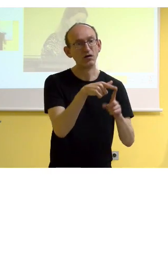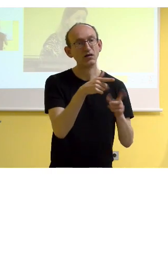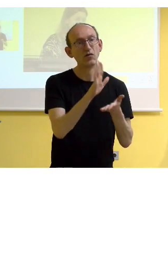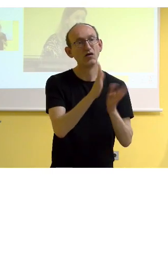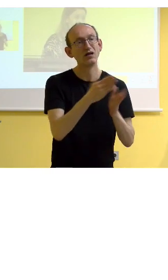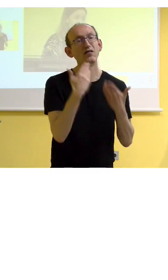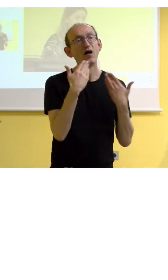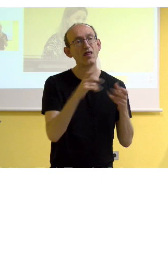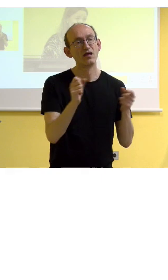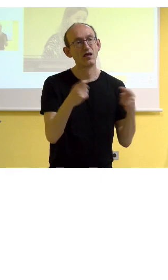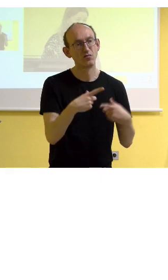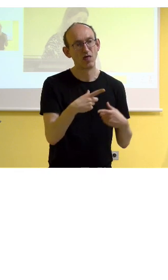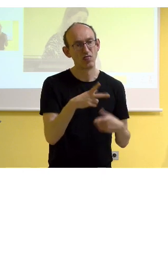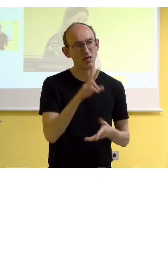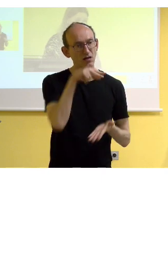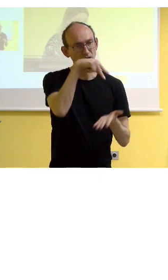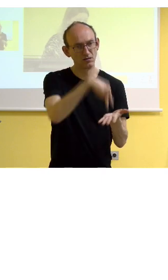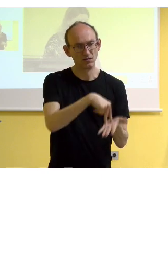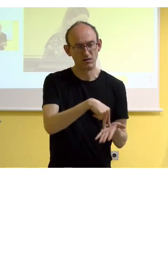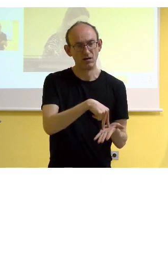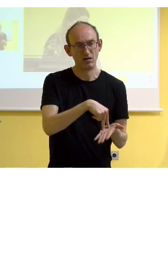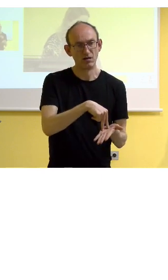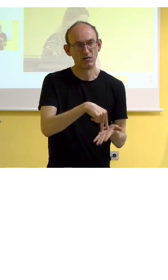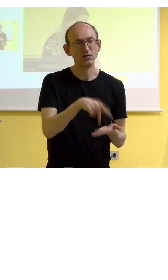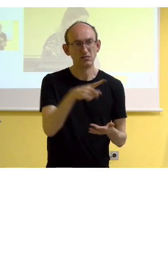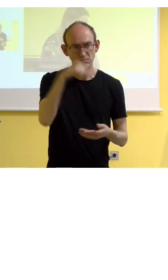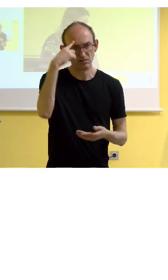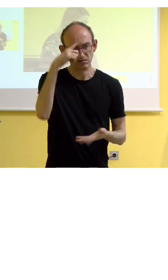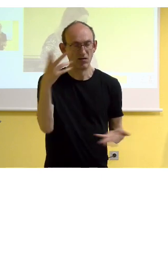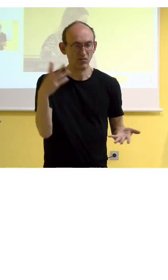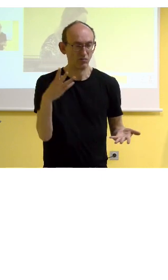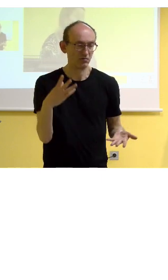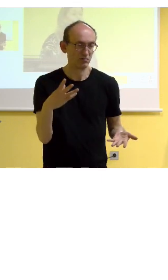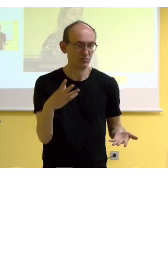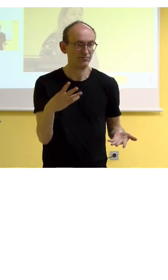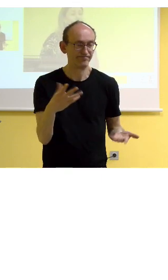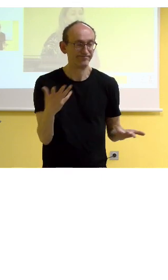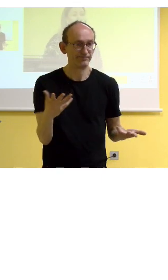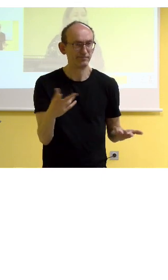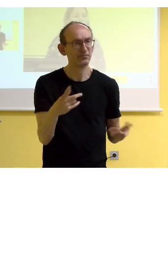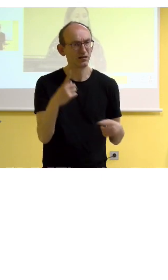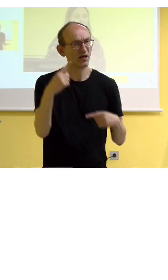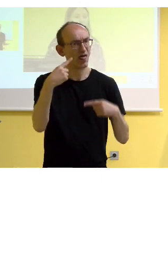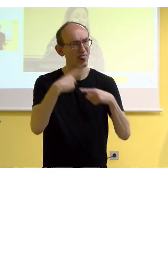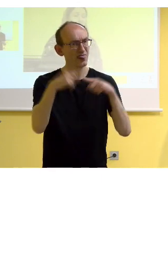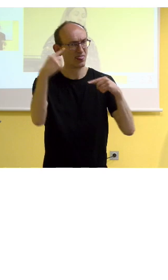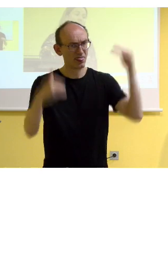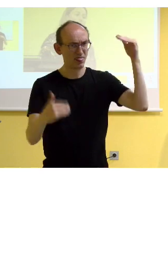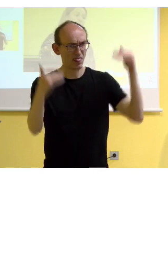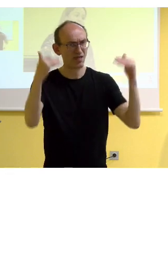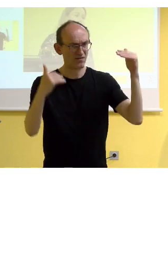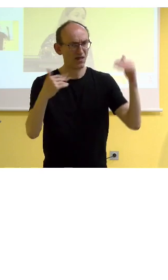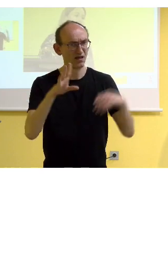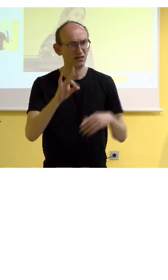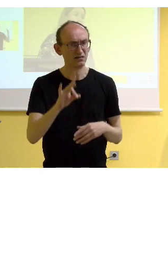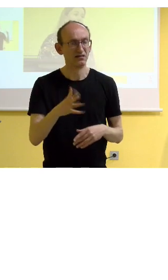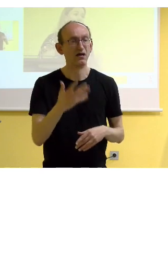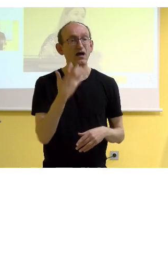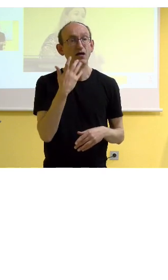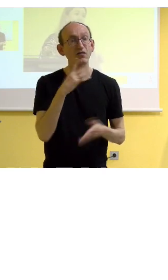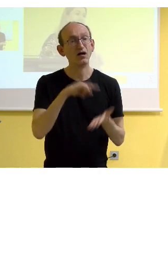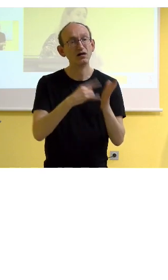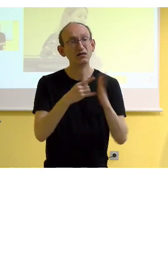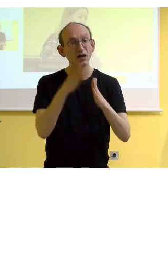Social. O sea, todos lo sabemos, ¿vale? Igual que... Entonces sí que hay diferencia. No hay diferencia en que no puedas optar a